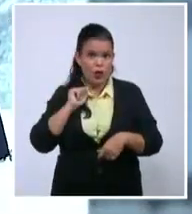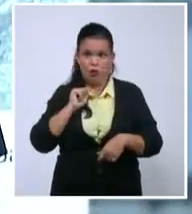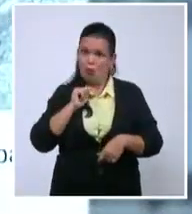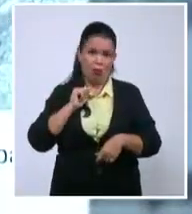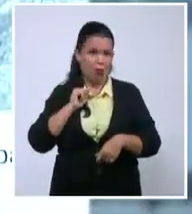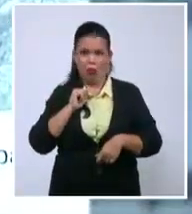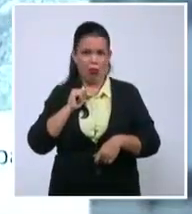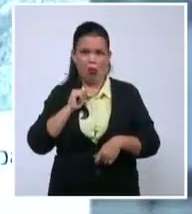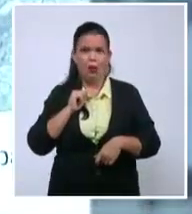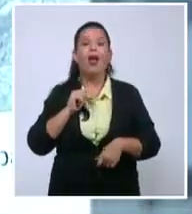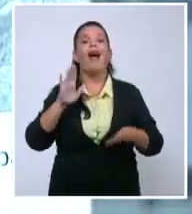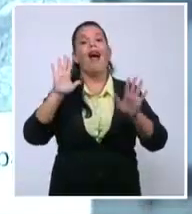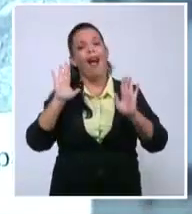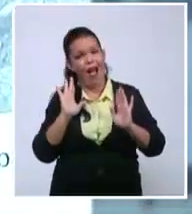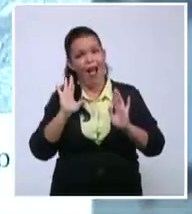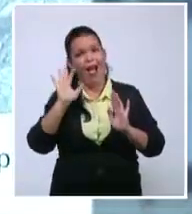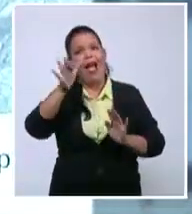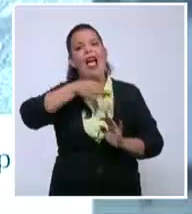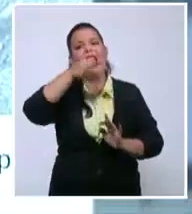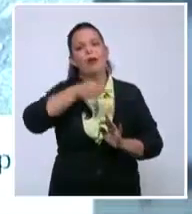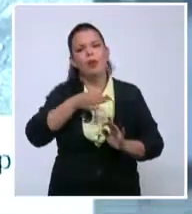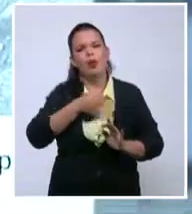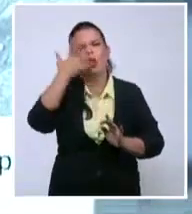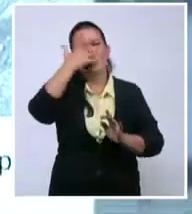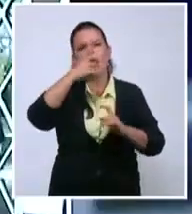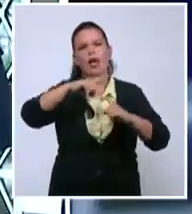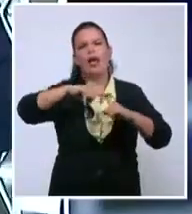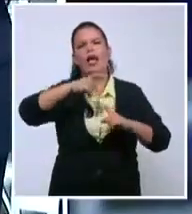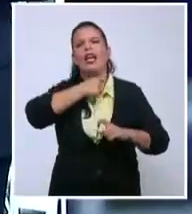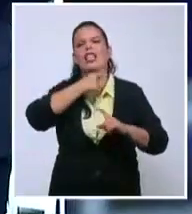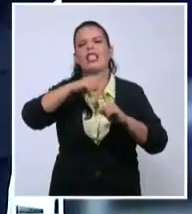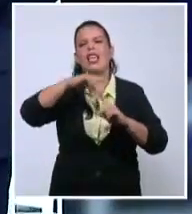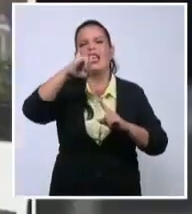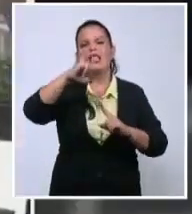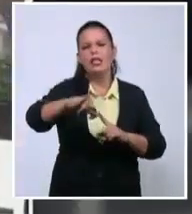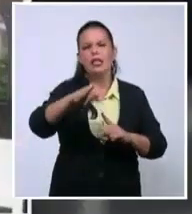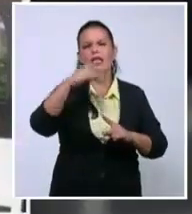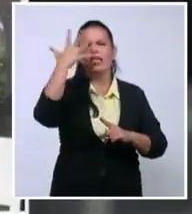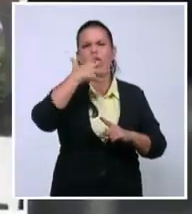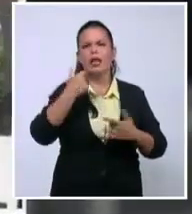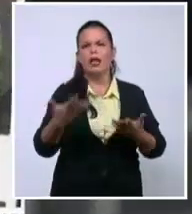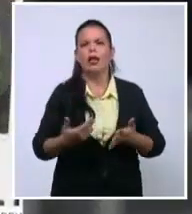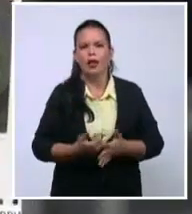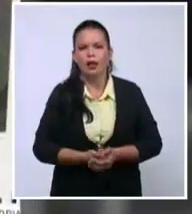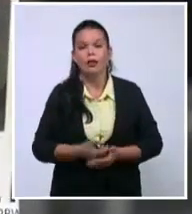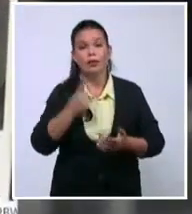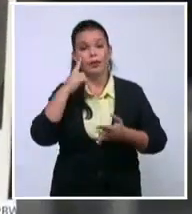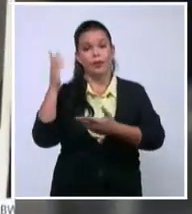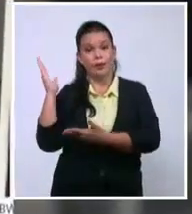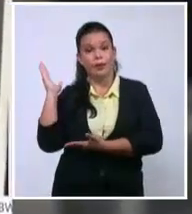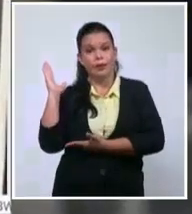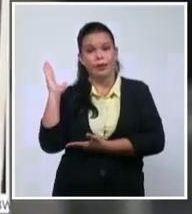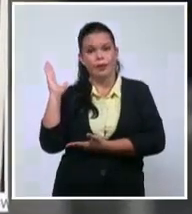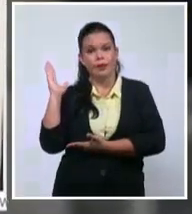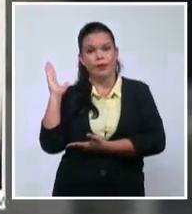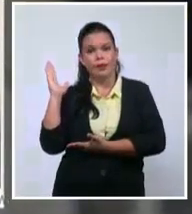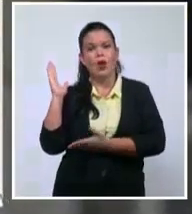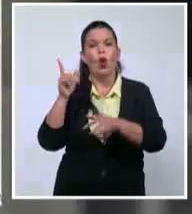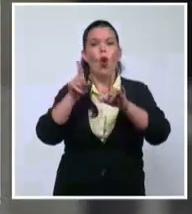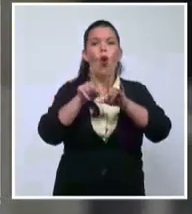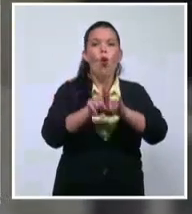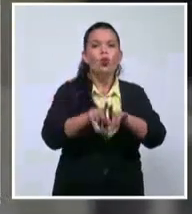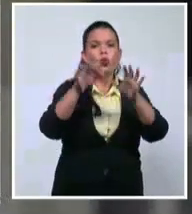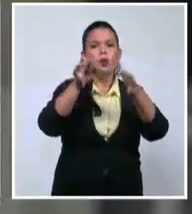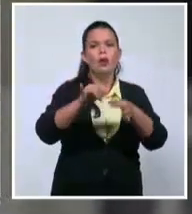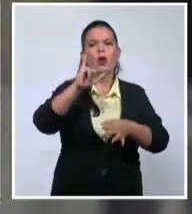Facebook. Ah, por cierto, que ¿quién es Ketty Méndez? Miren una foto pública también, con Iliana Hernández. Ahí está. ¿Se